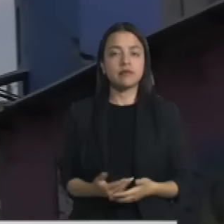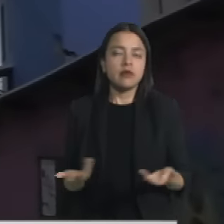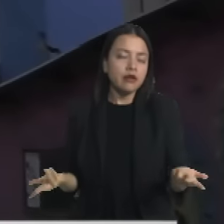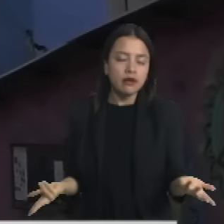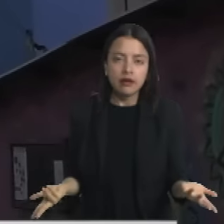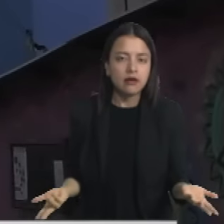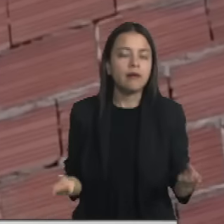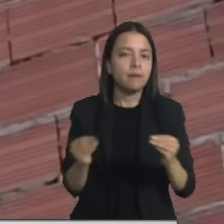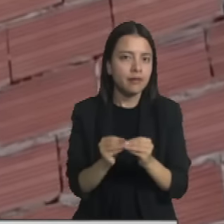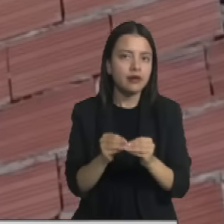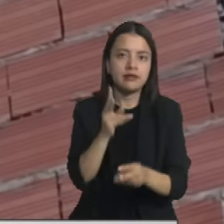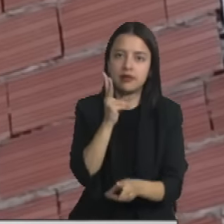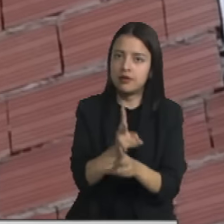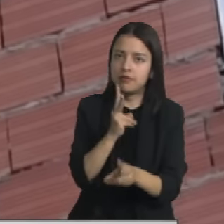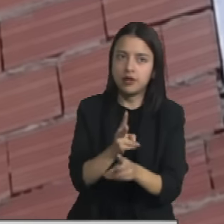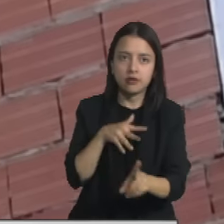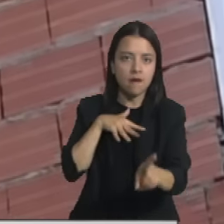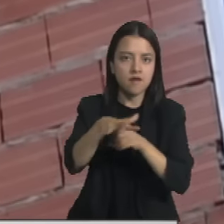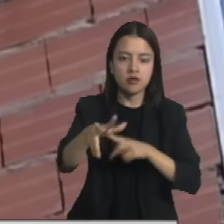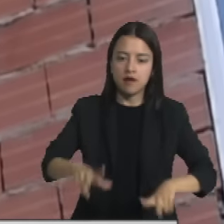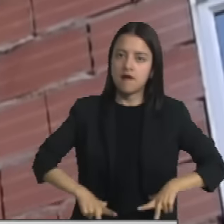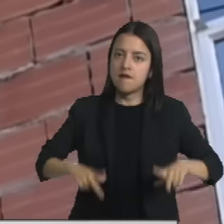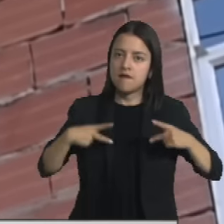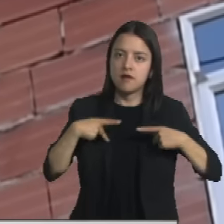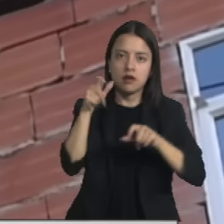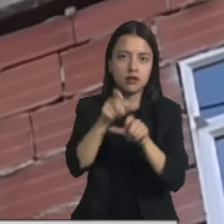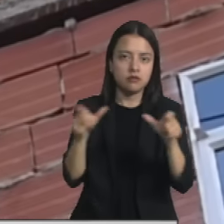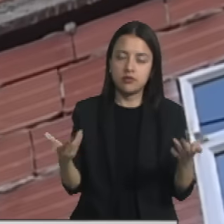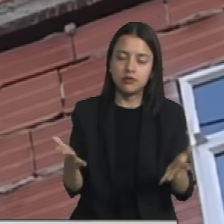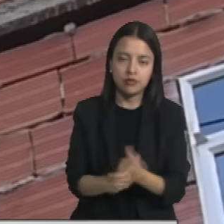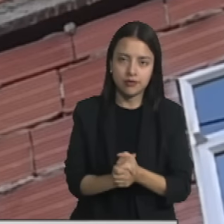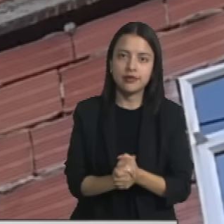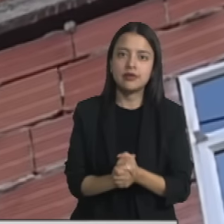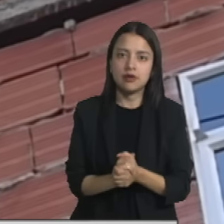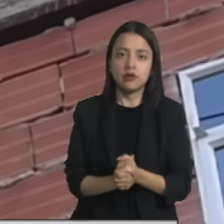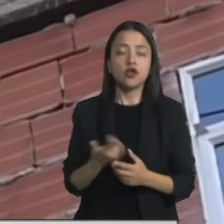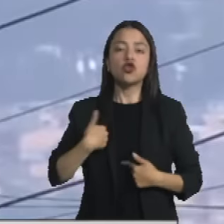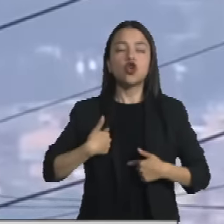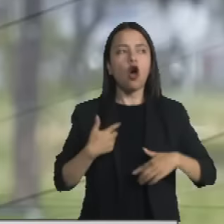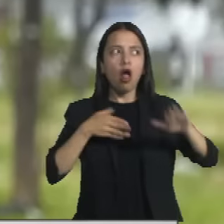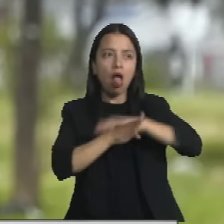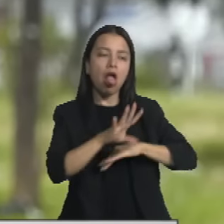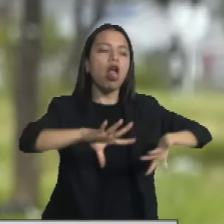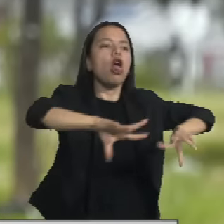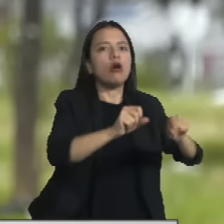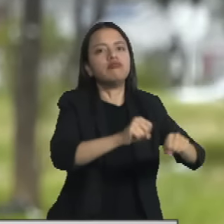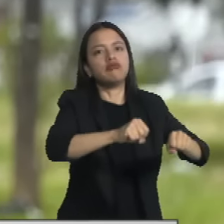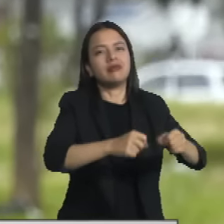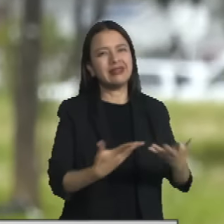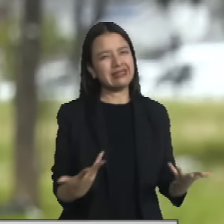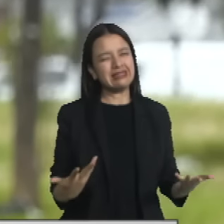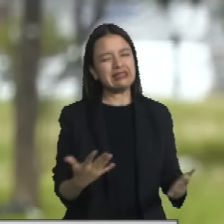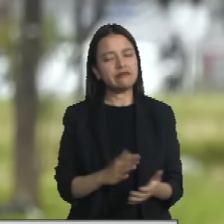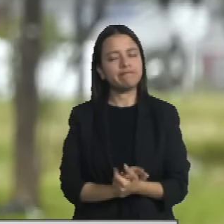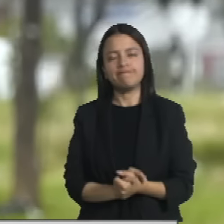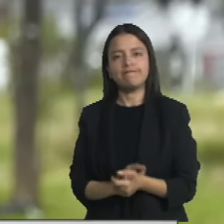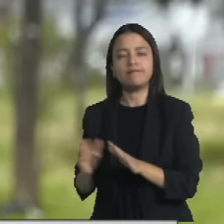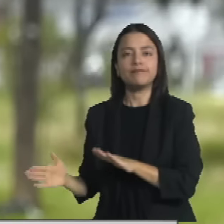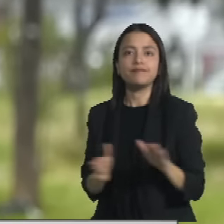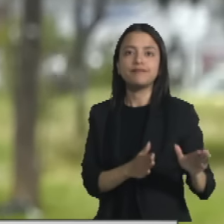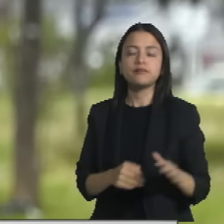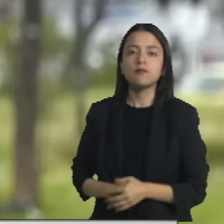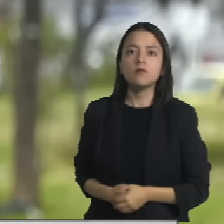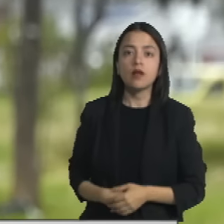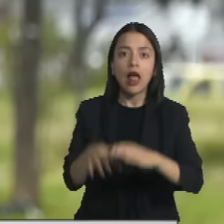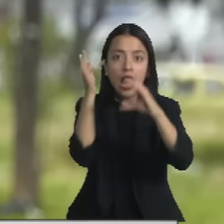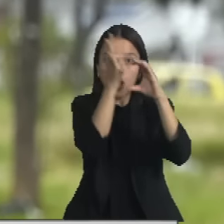que representa en la vida de las personas que se dedican a este tipo de ilícitos. Finalizamos con los hallazgos por parte de la